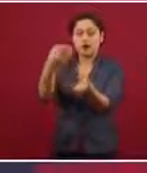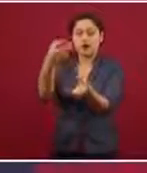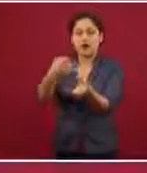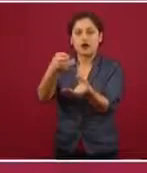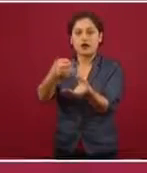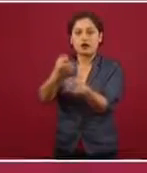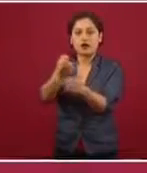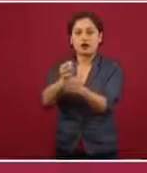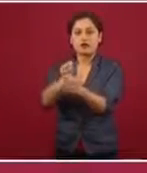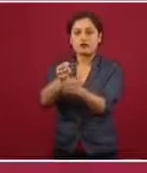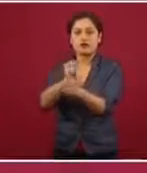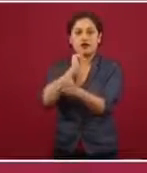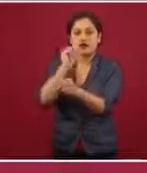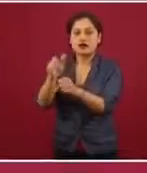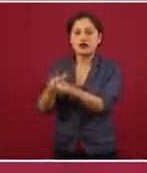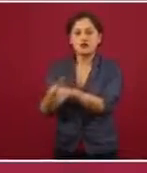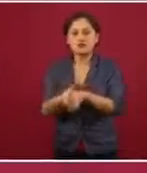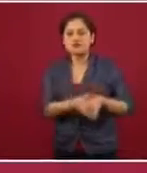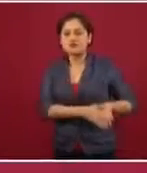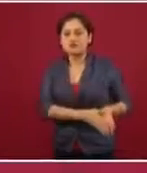no transita,